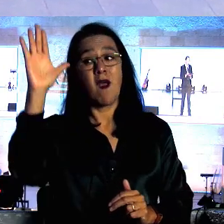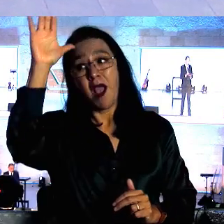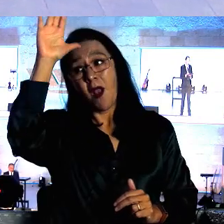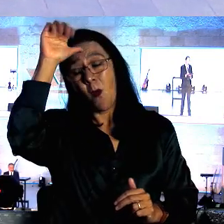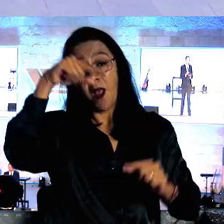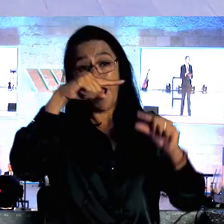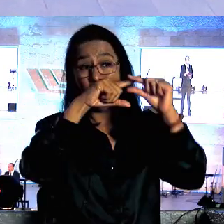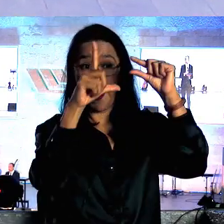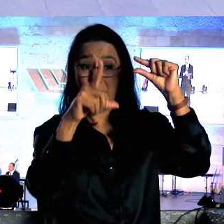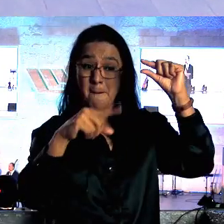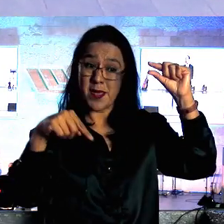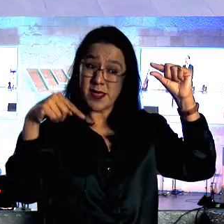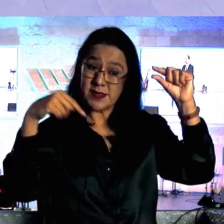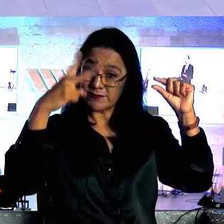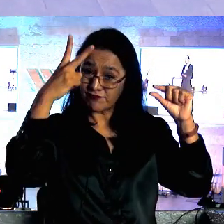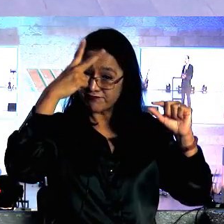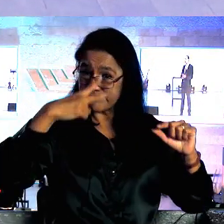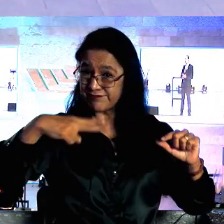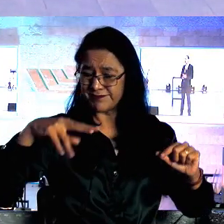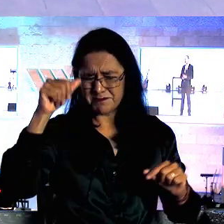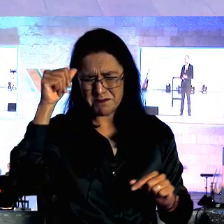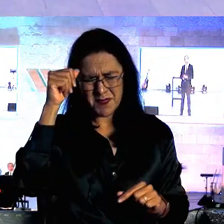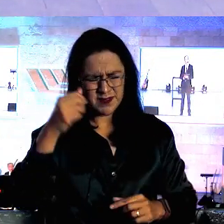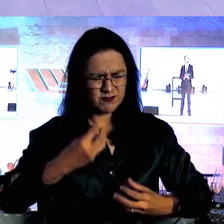y hemos pecado en tantas cosas